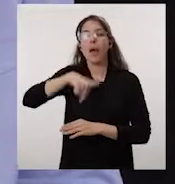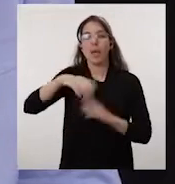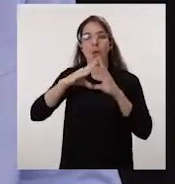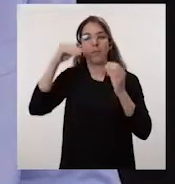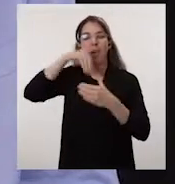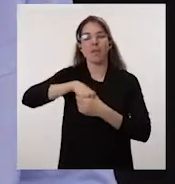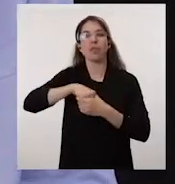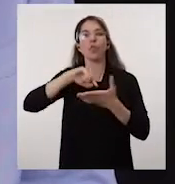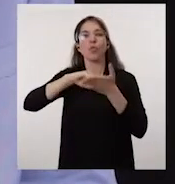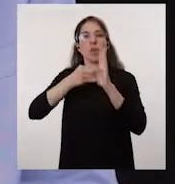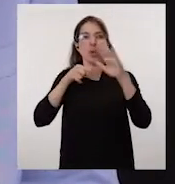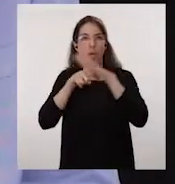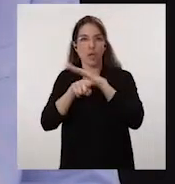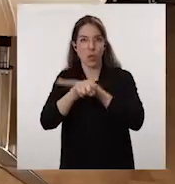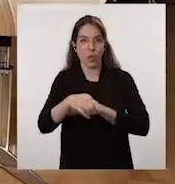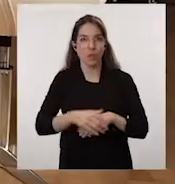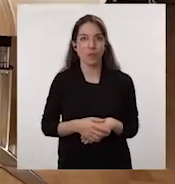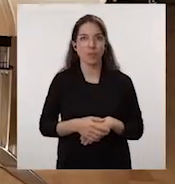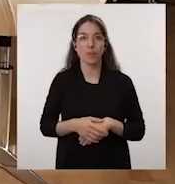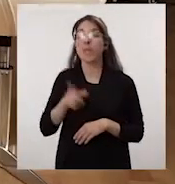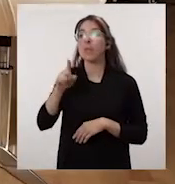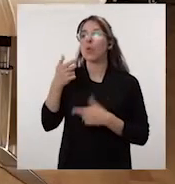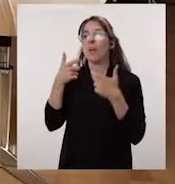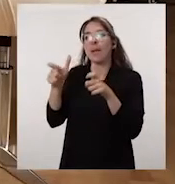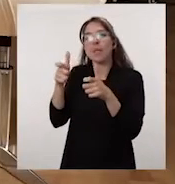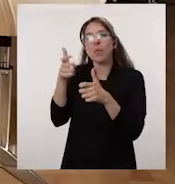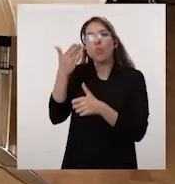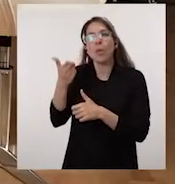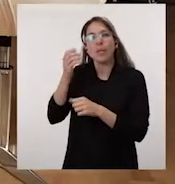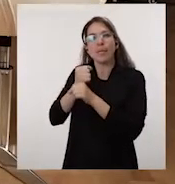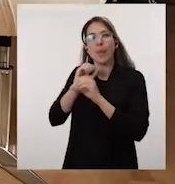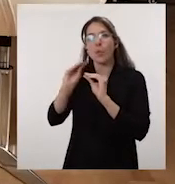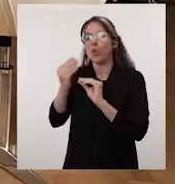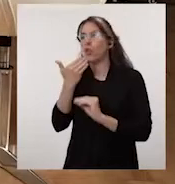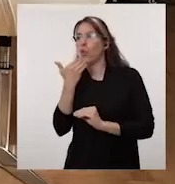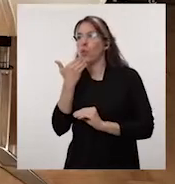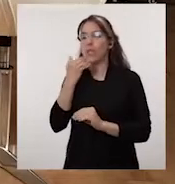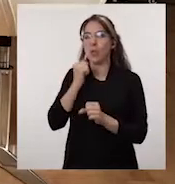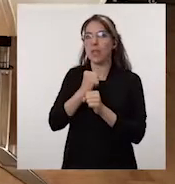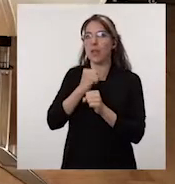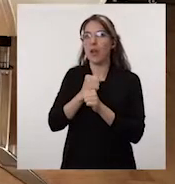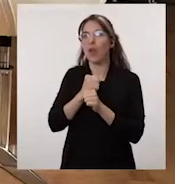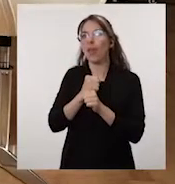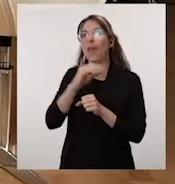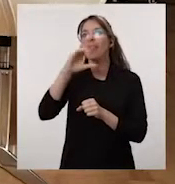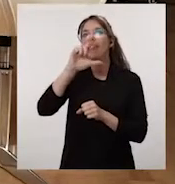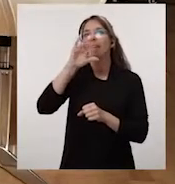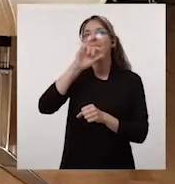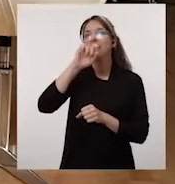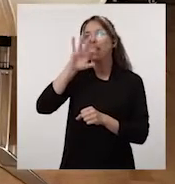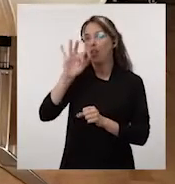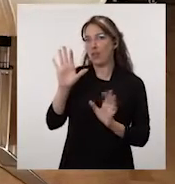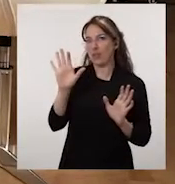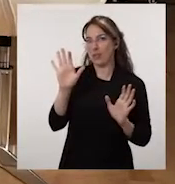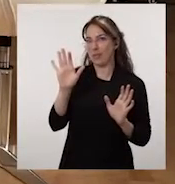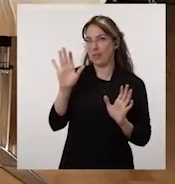internamente en la universidad y una parte importante también de vuestro trabajo es hacer una especie de labor de celestino permitidme que lo diga sí porque